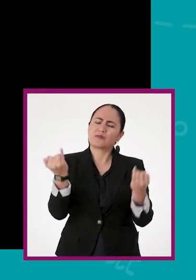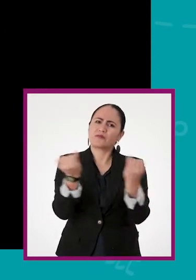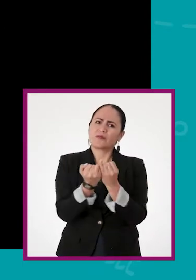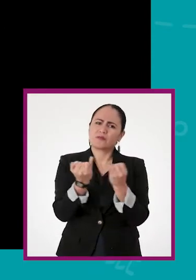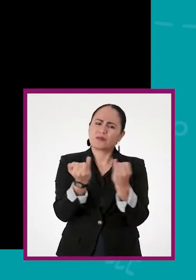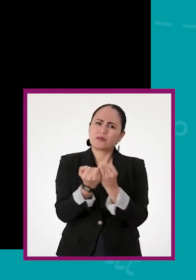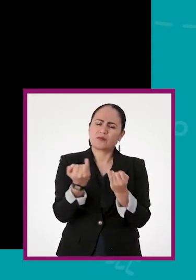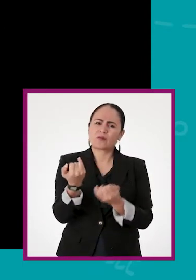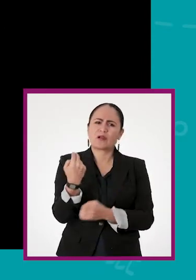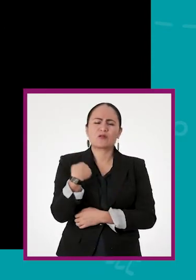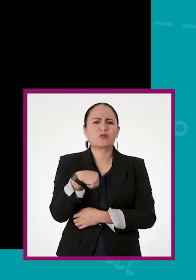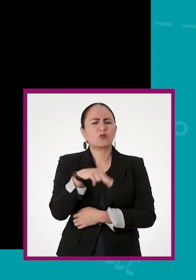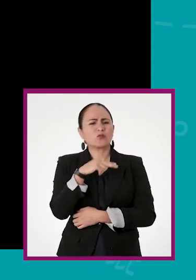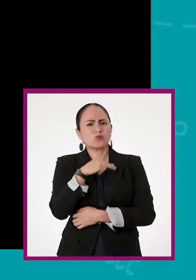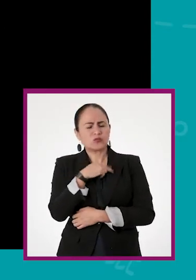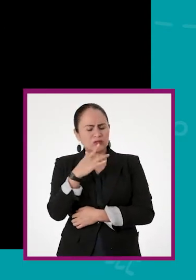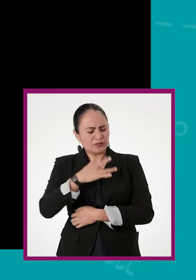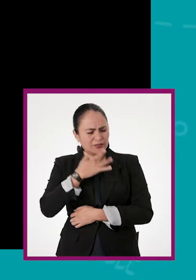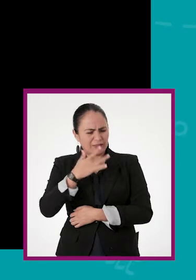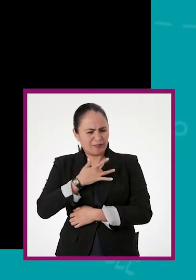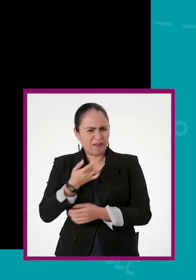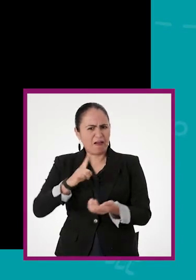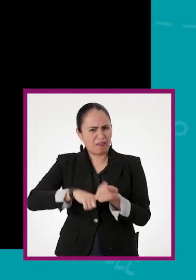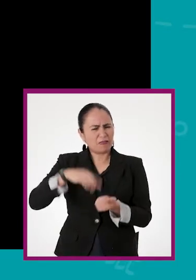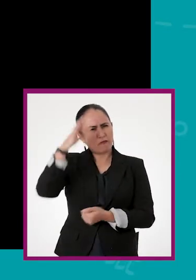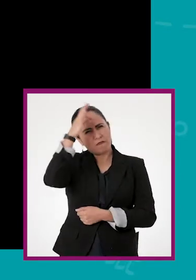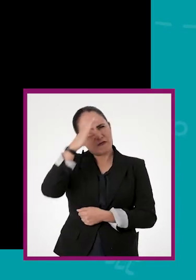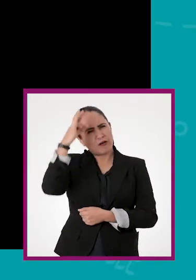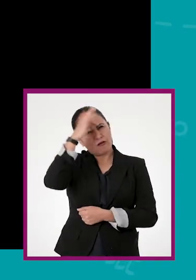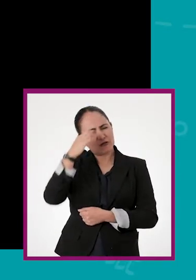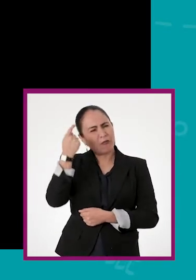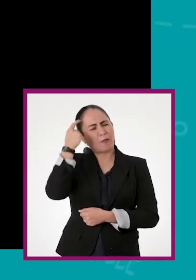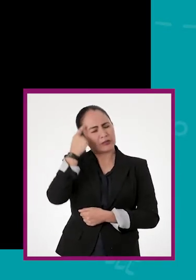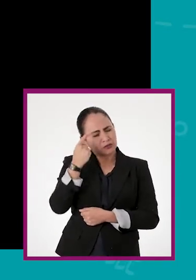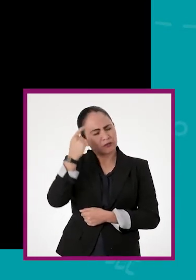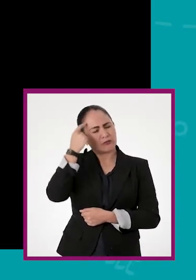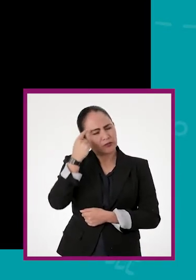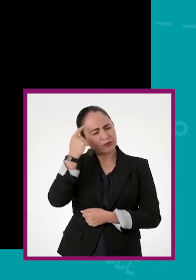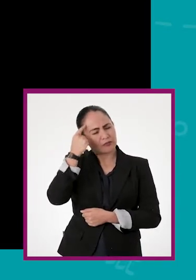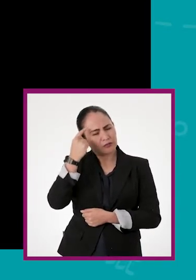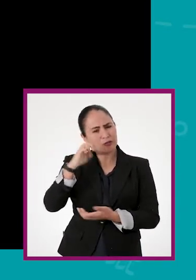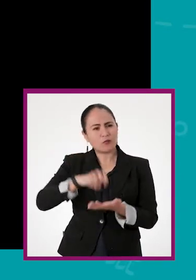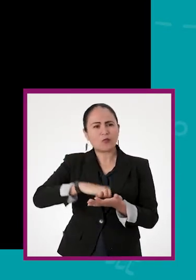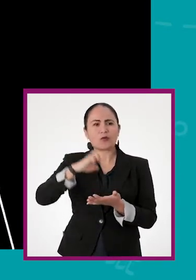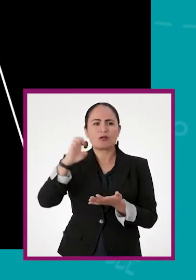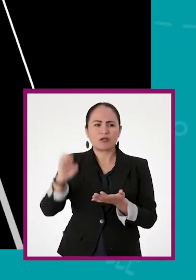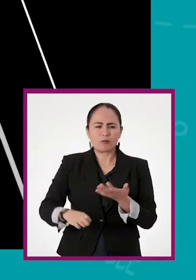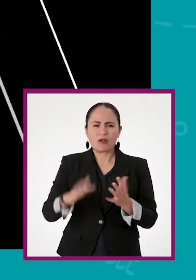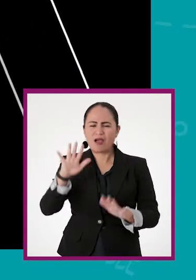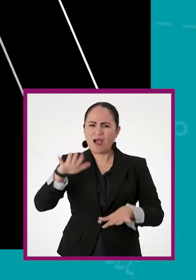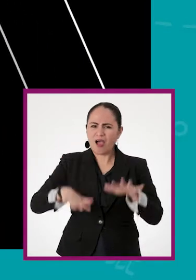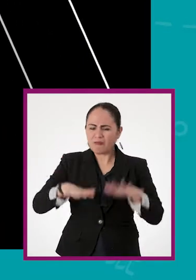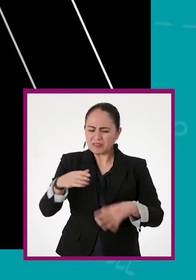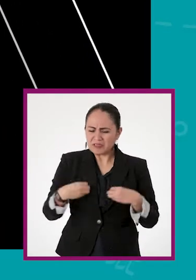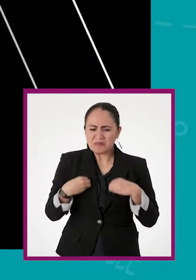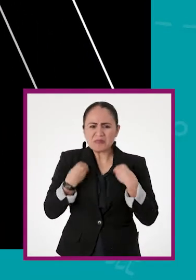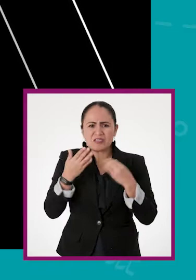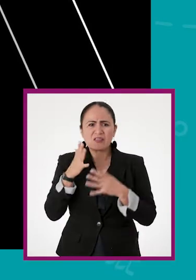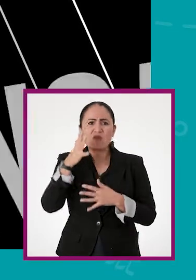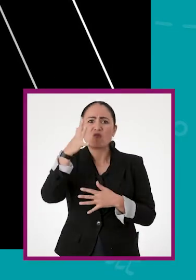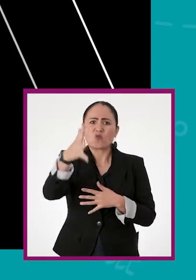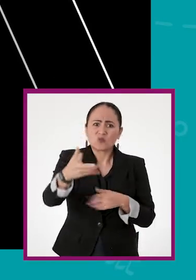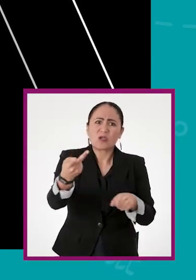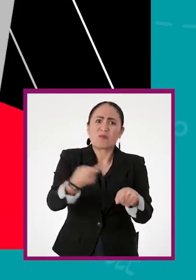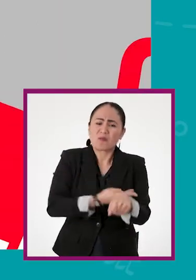Pero al mismo tiempo, casi todos nos sentimos filósofos alguna vez. Por ejemplo, en momentos de incertidumbre